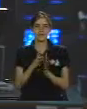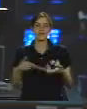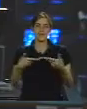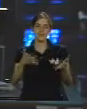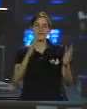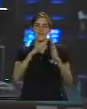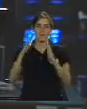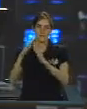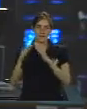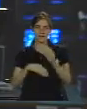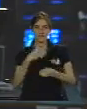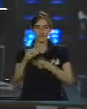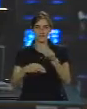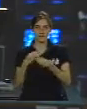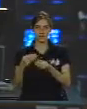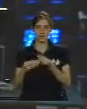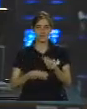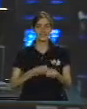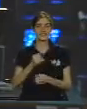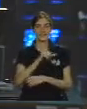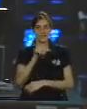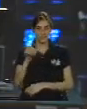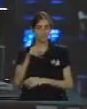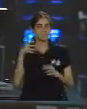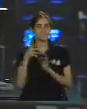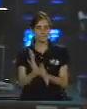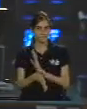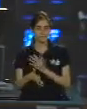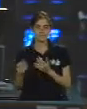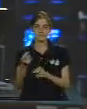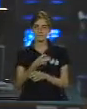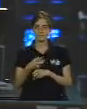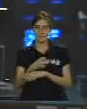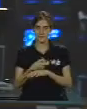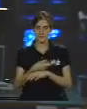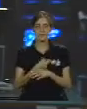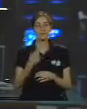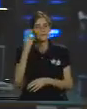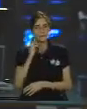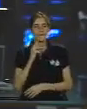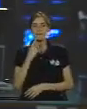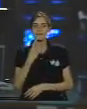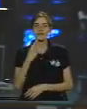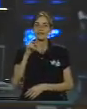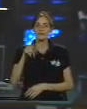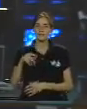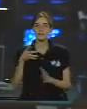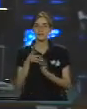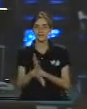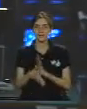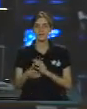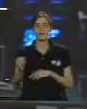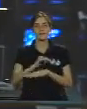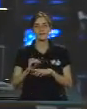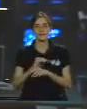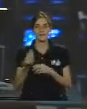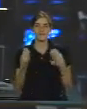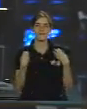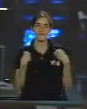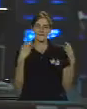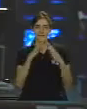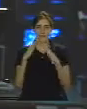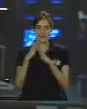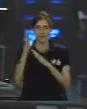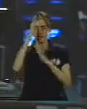vivienda que se ha llevado a cabo este fin de semana por parte del gobierno bolivariano, donde además afirma que en el marco de la gran misión Vivienda Venezuela